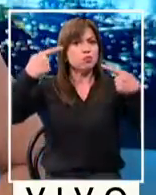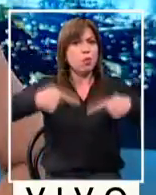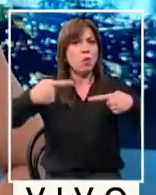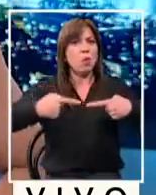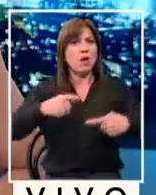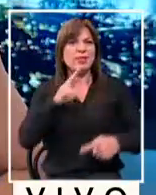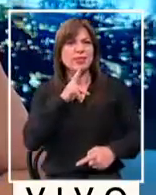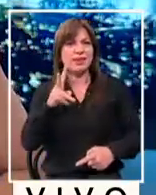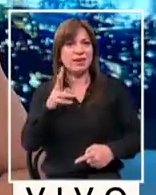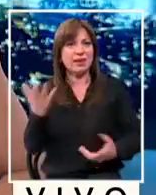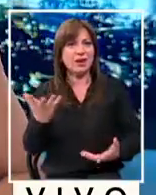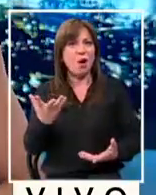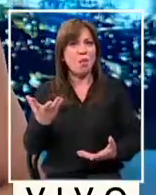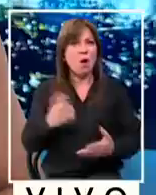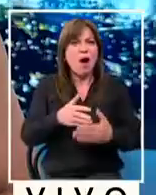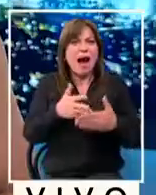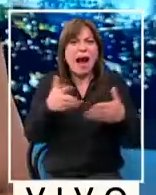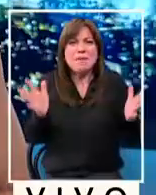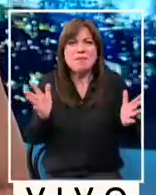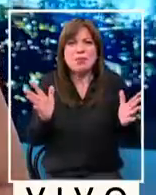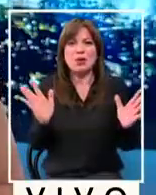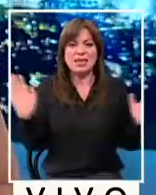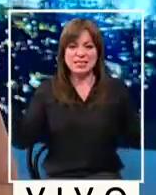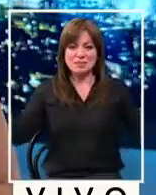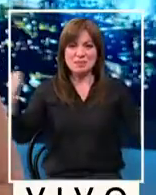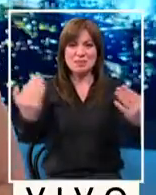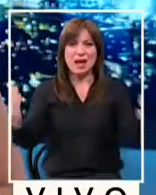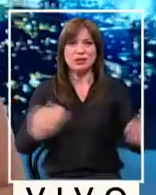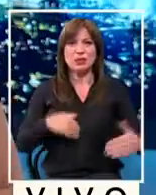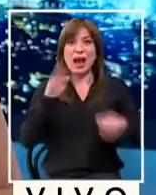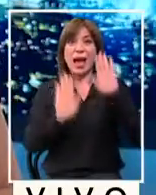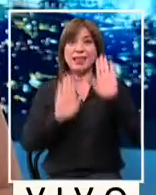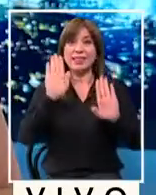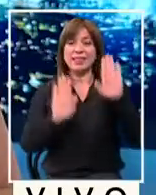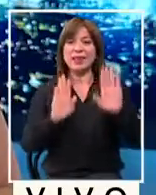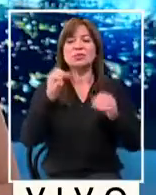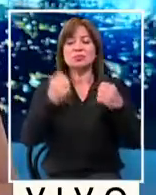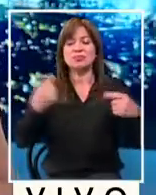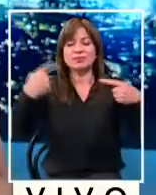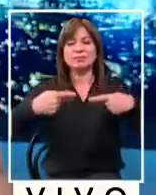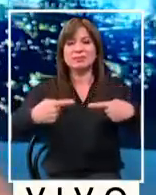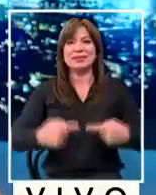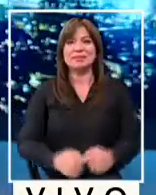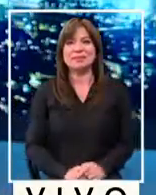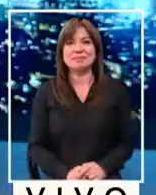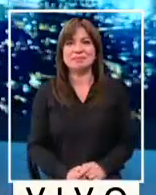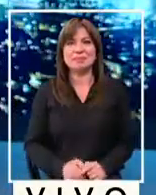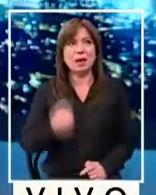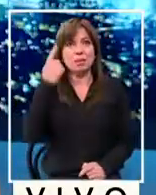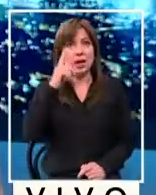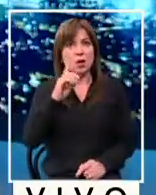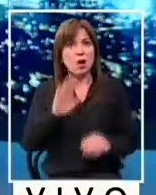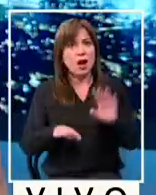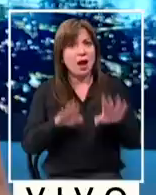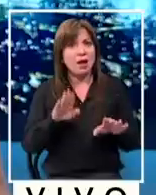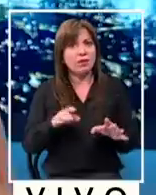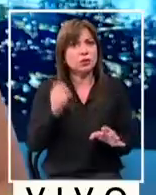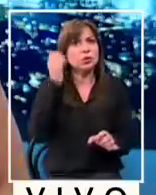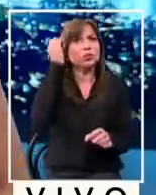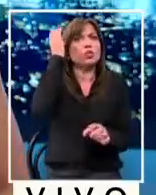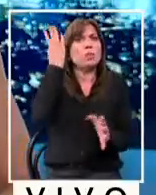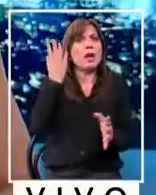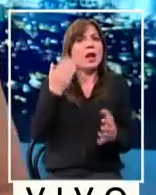de esta campaña con un amplio espacio para que los candidatos pudieran debatir. Pero solo a veces decidieron o